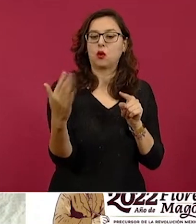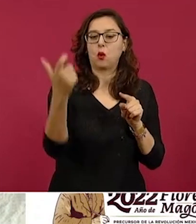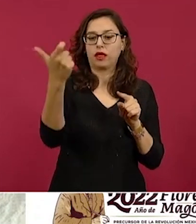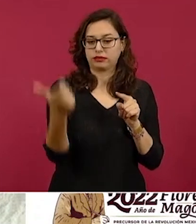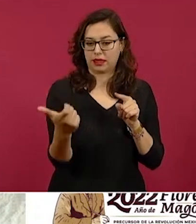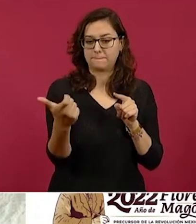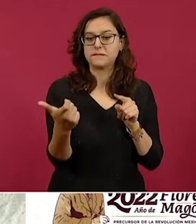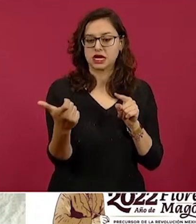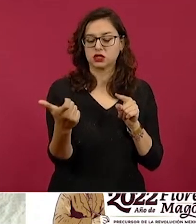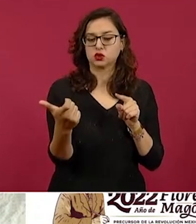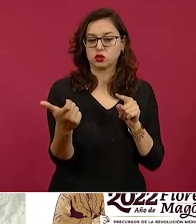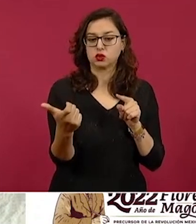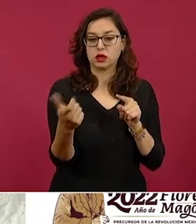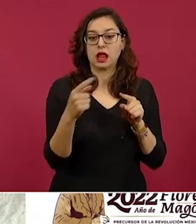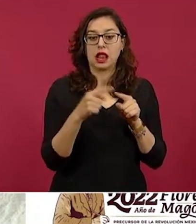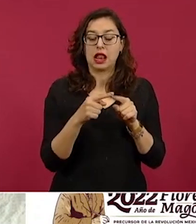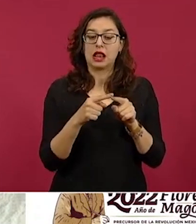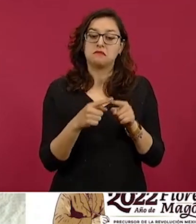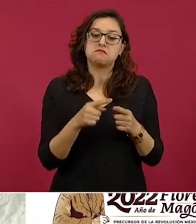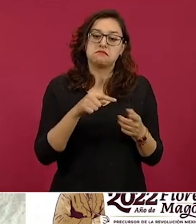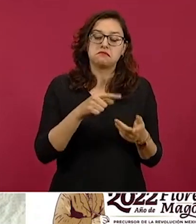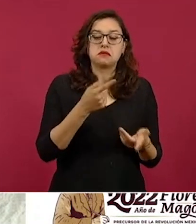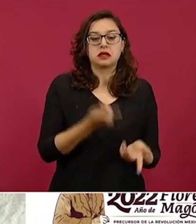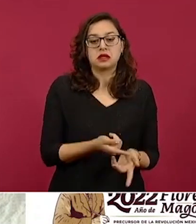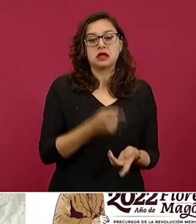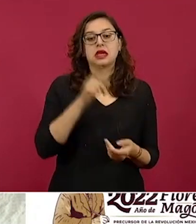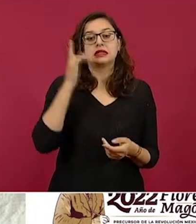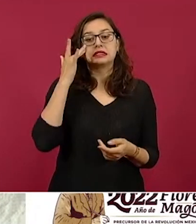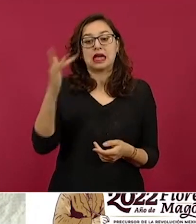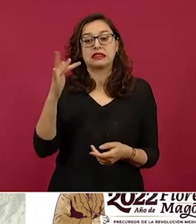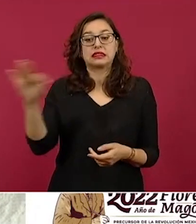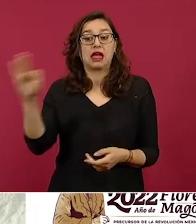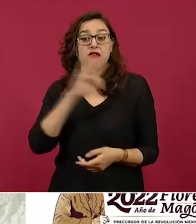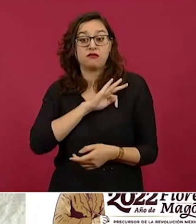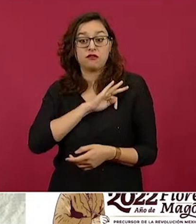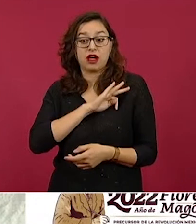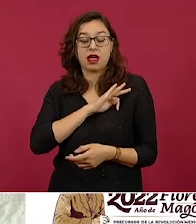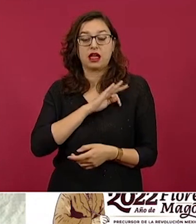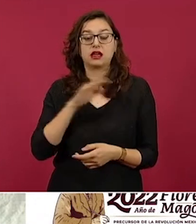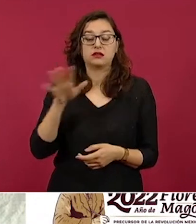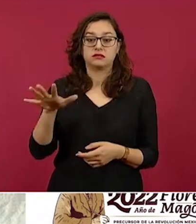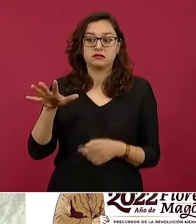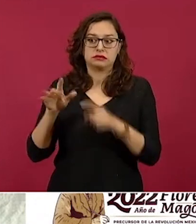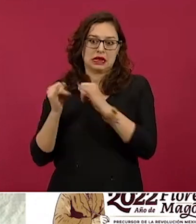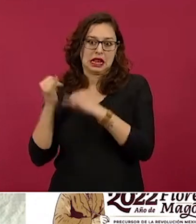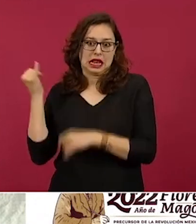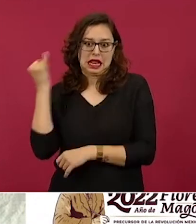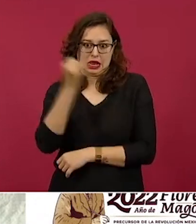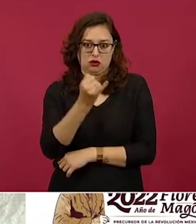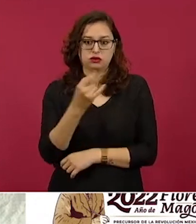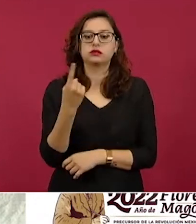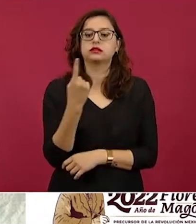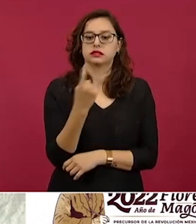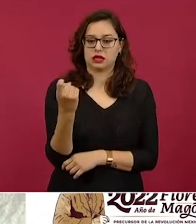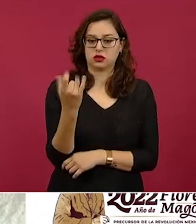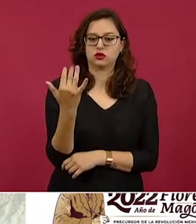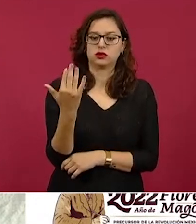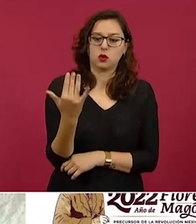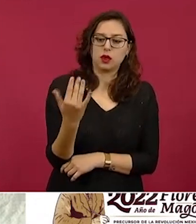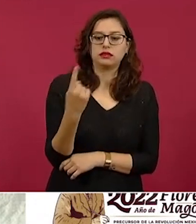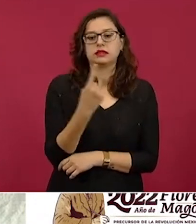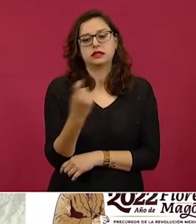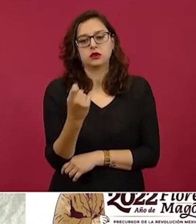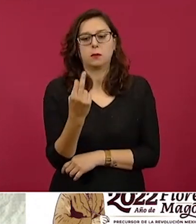y los puntos más lejanos, como son Perisur y Santa Fe, Toreo, 150 y 125